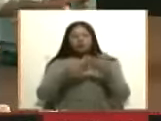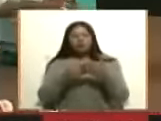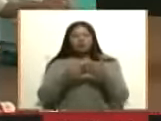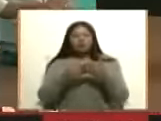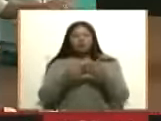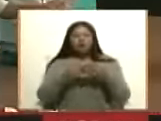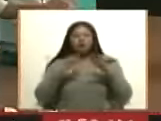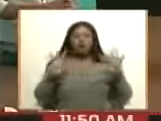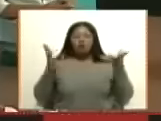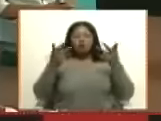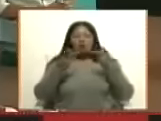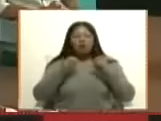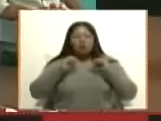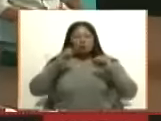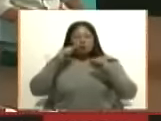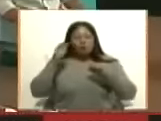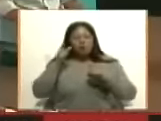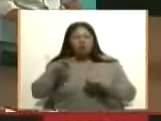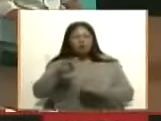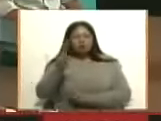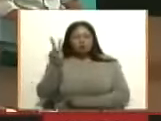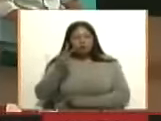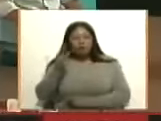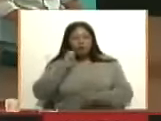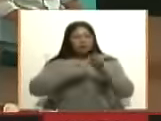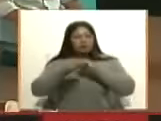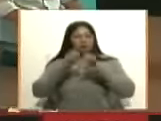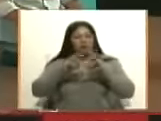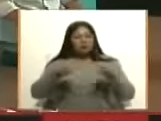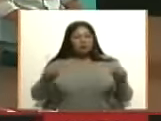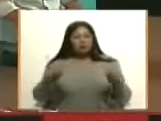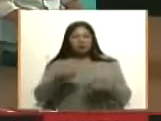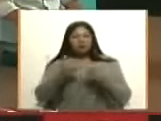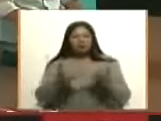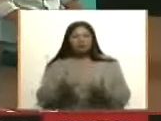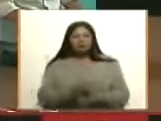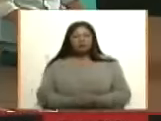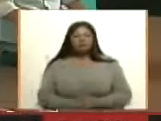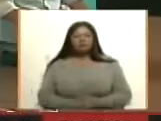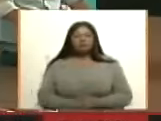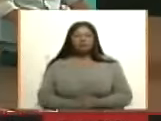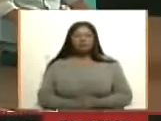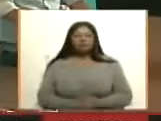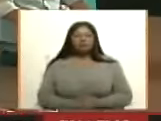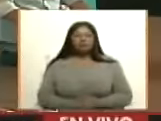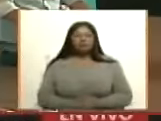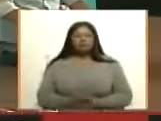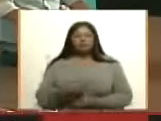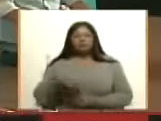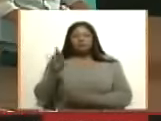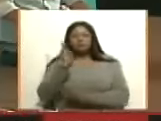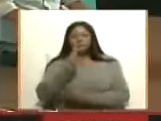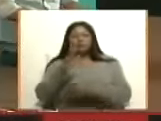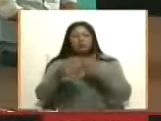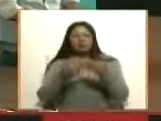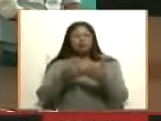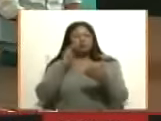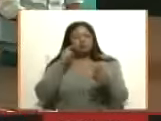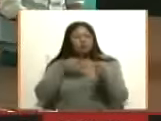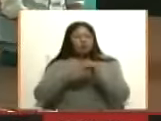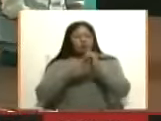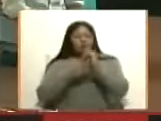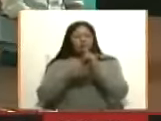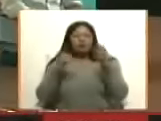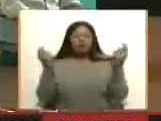al Bravo pueblo venezolano en defensa del territorio de la guayana esquiba de inmediato escuchamos aparte del equipo del Comando de